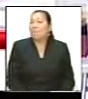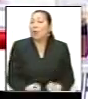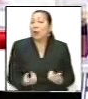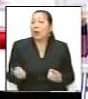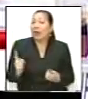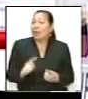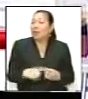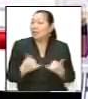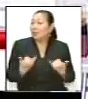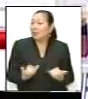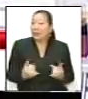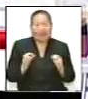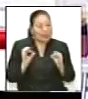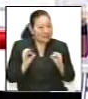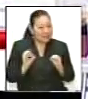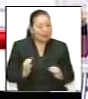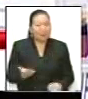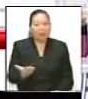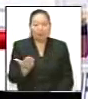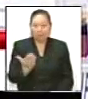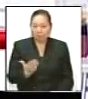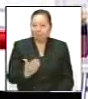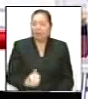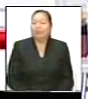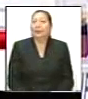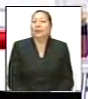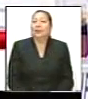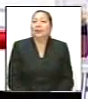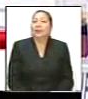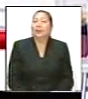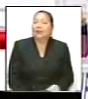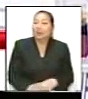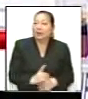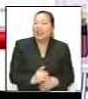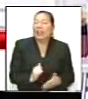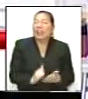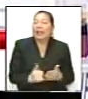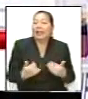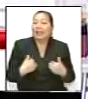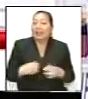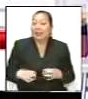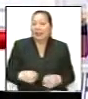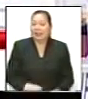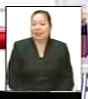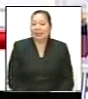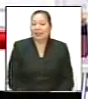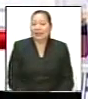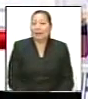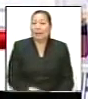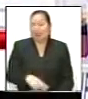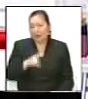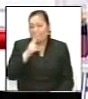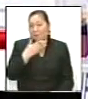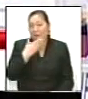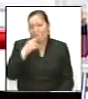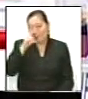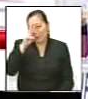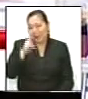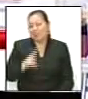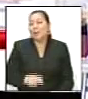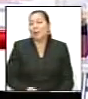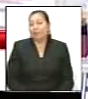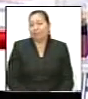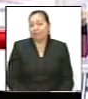hasta la fecha siempre hemos solicitado en forma desagregada qué es lo que se está haciendo. Por el bien del país, presidenta, para